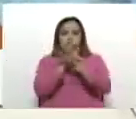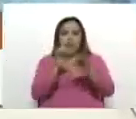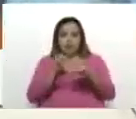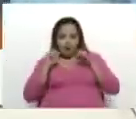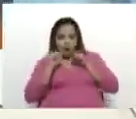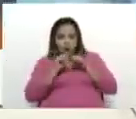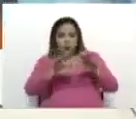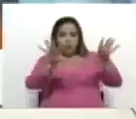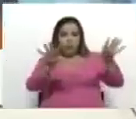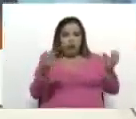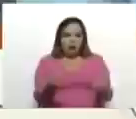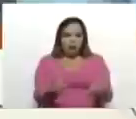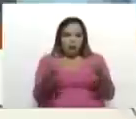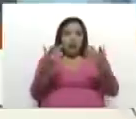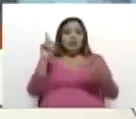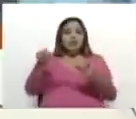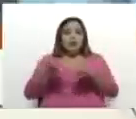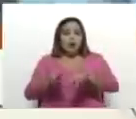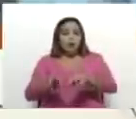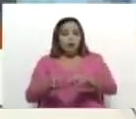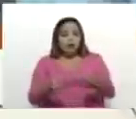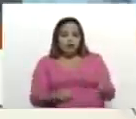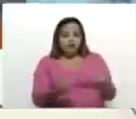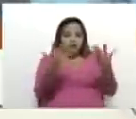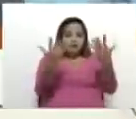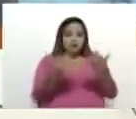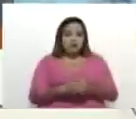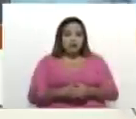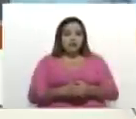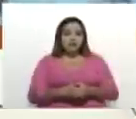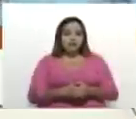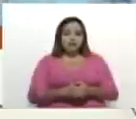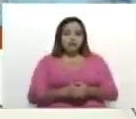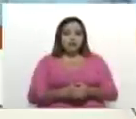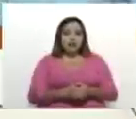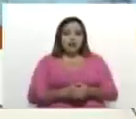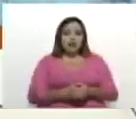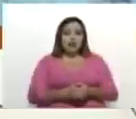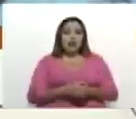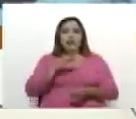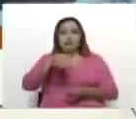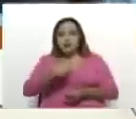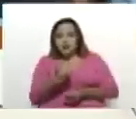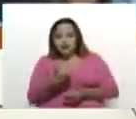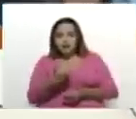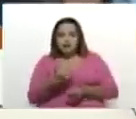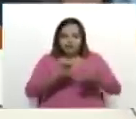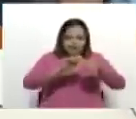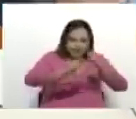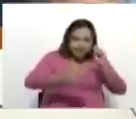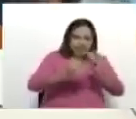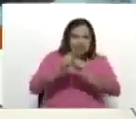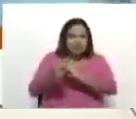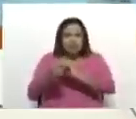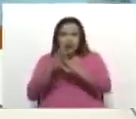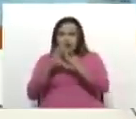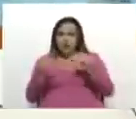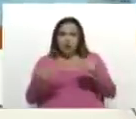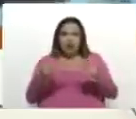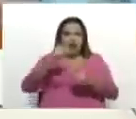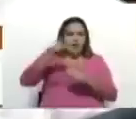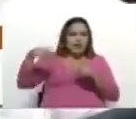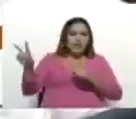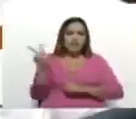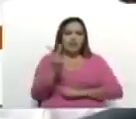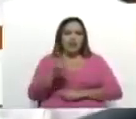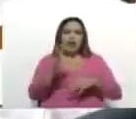por medio por vías de computación y lograron sabotear toda la electricidad de Venezuela entre los